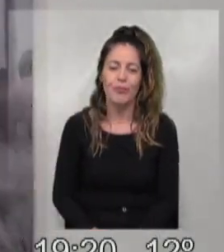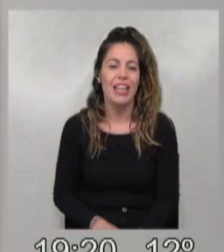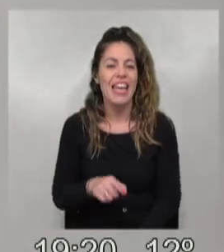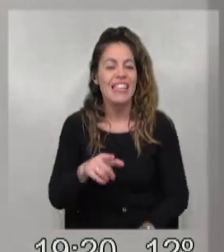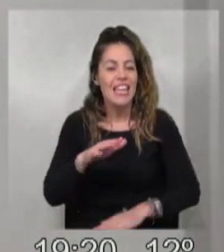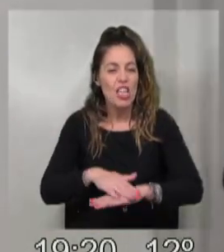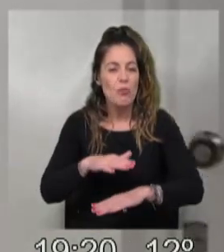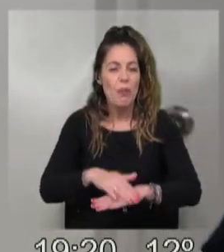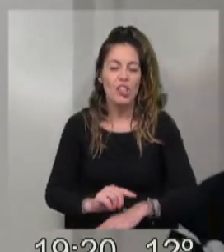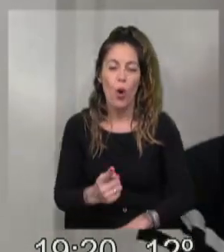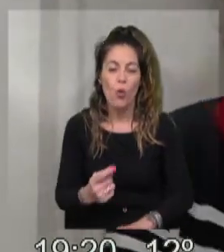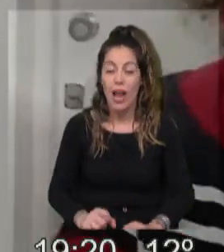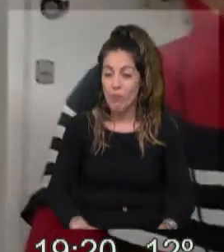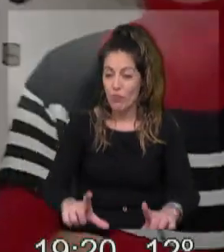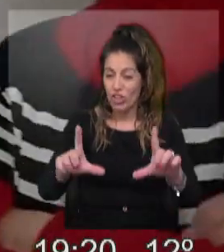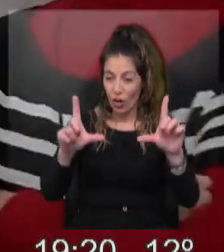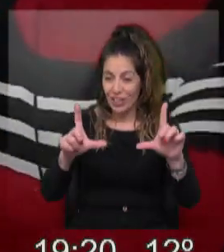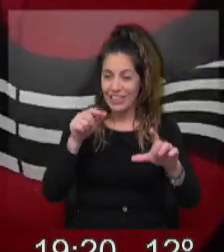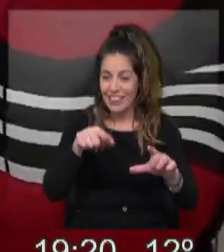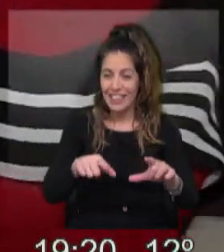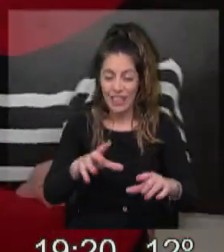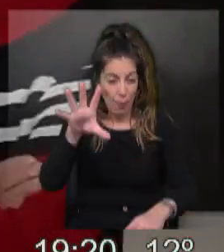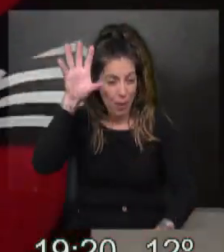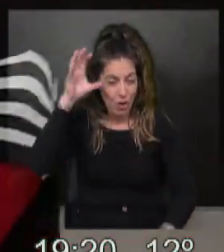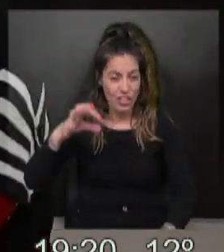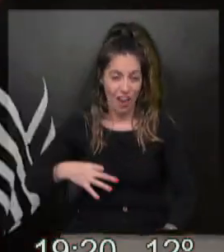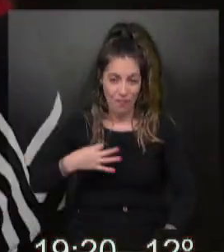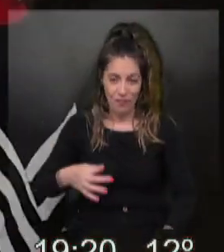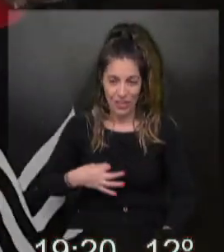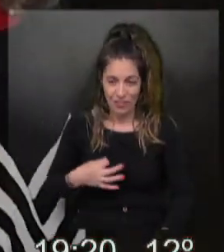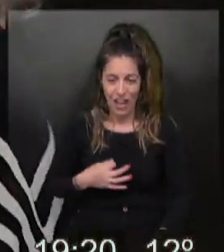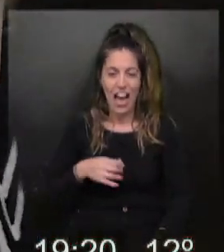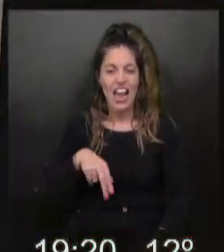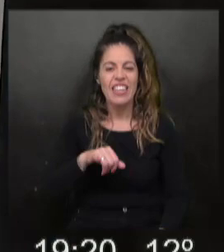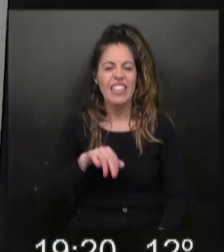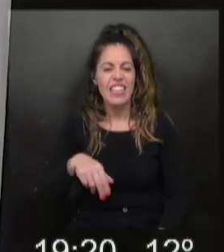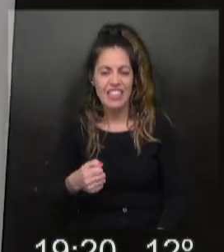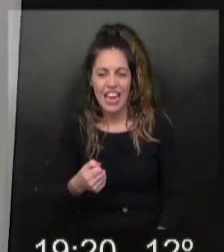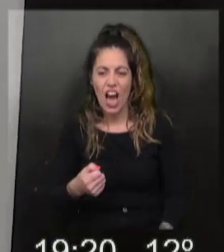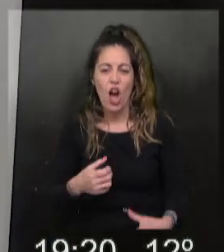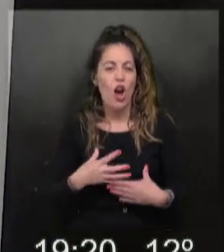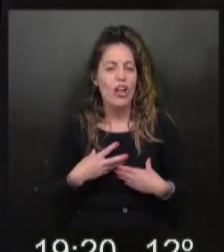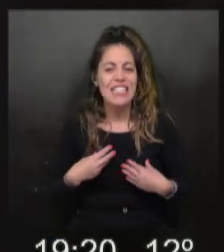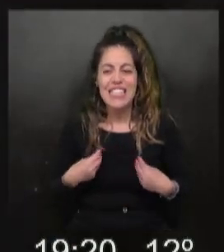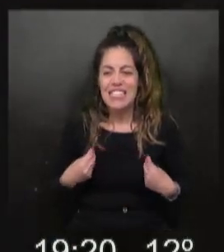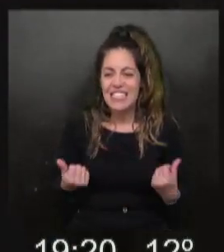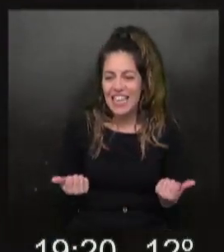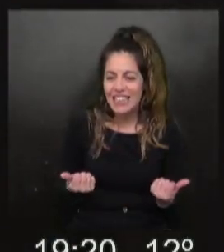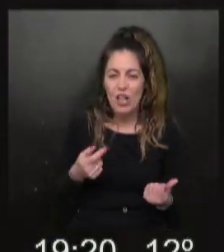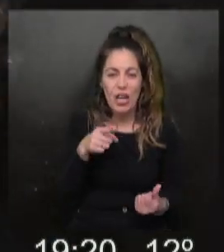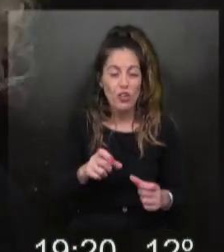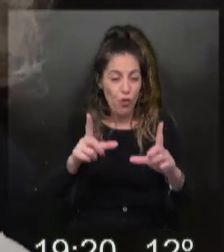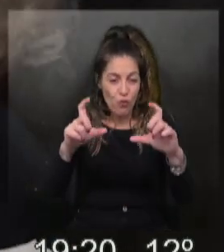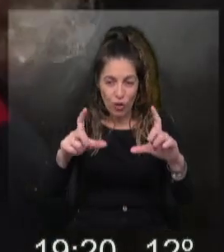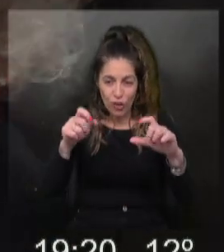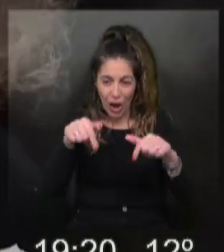momento con una de las protagonistas de esta memoria viva Nina arburua Cómo estás Nina Qué se siente en este momento que tu foto